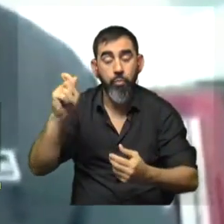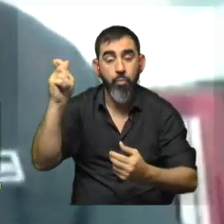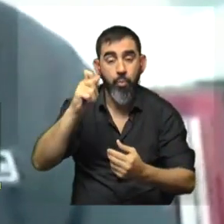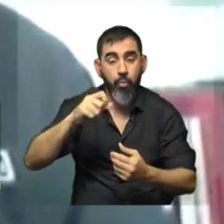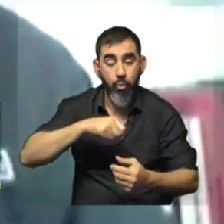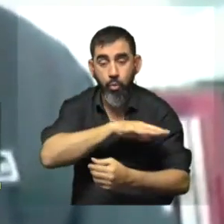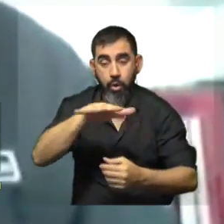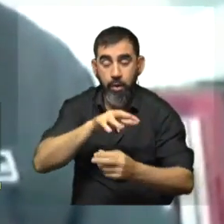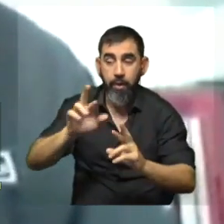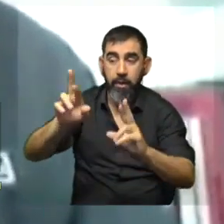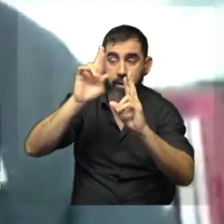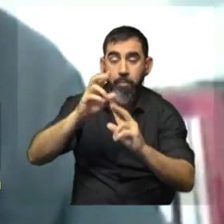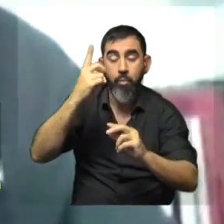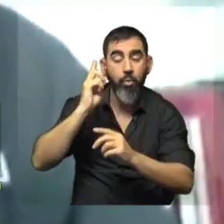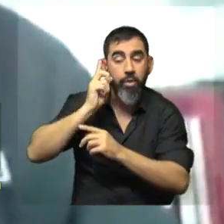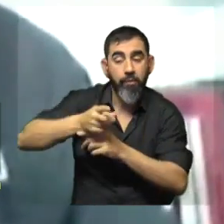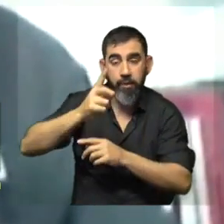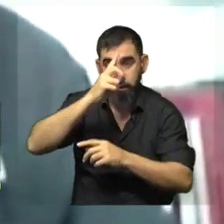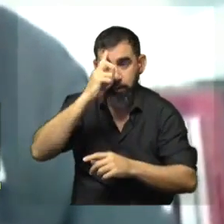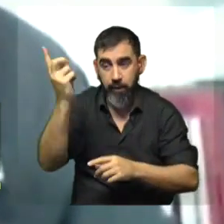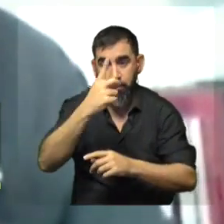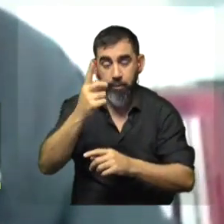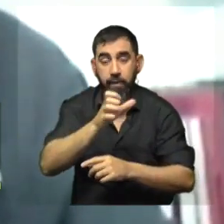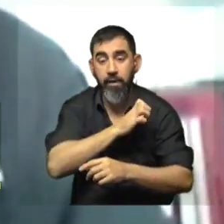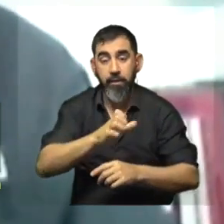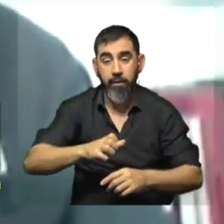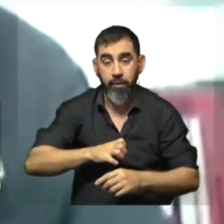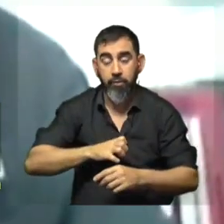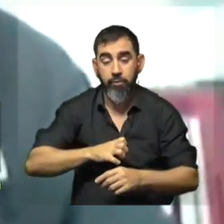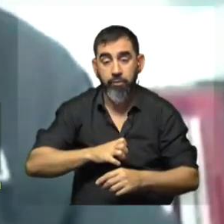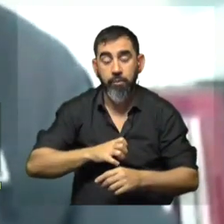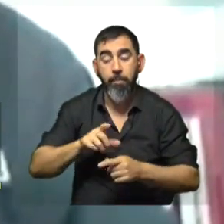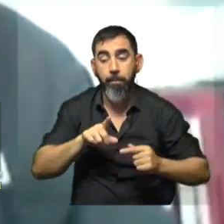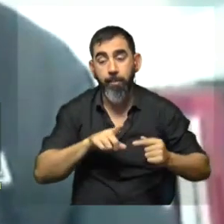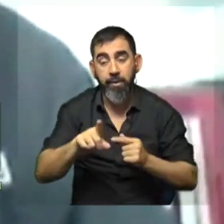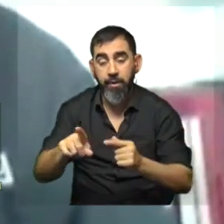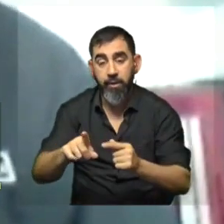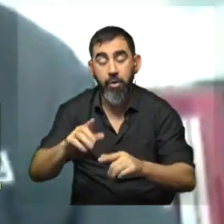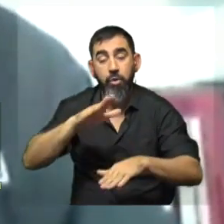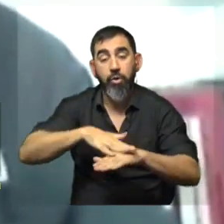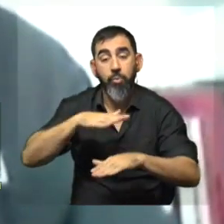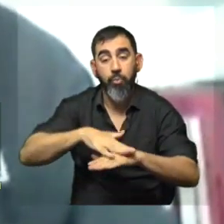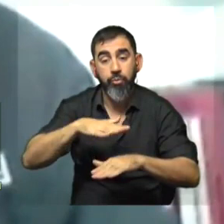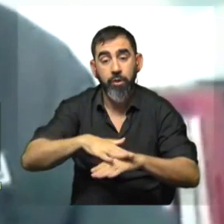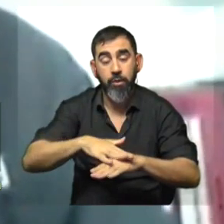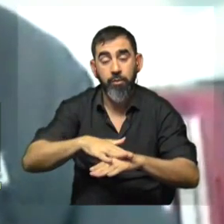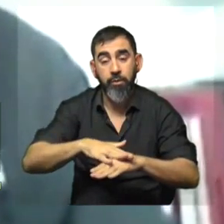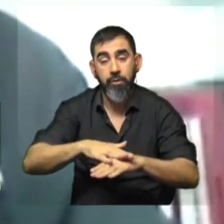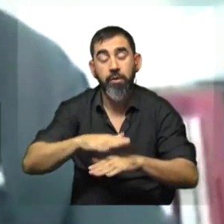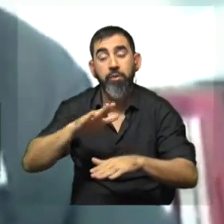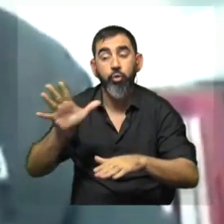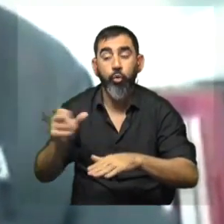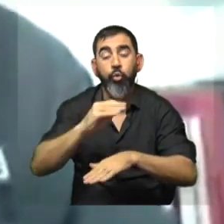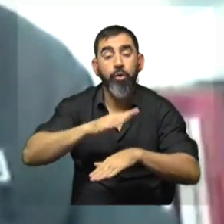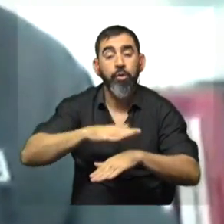el cumplimiento de uno de los deberes internacionales que el Estado tiene, que es perseguir a los autores y coautores, los